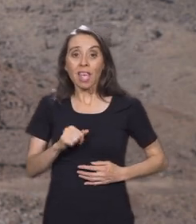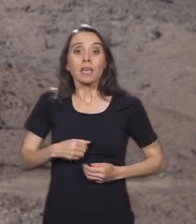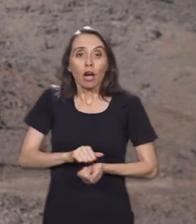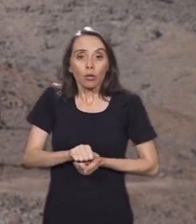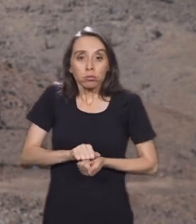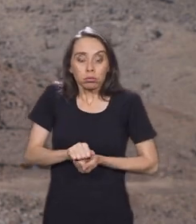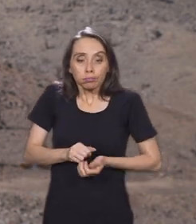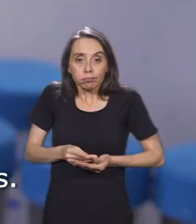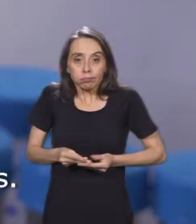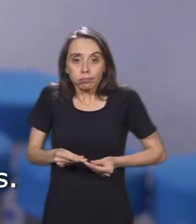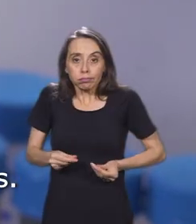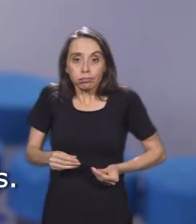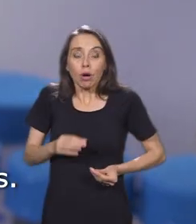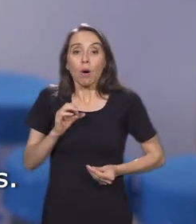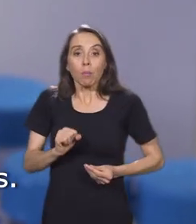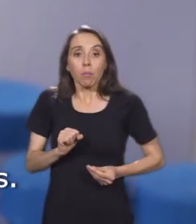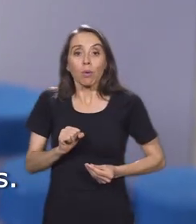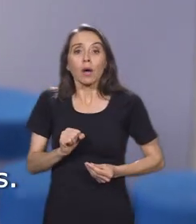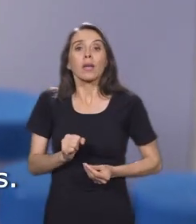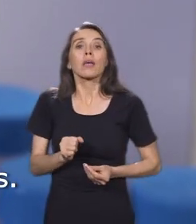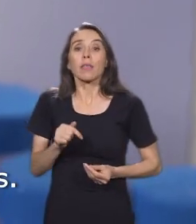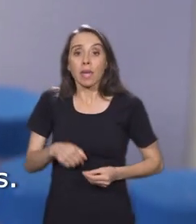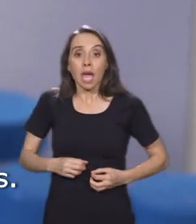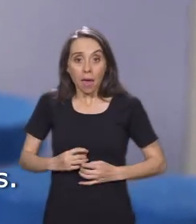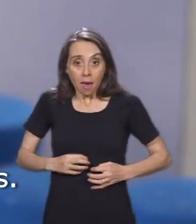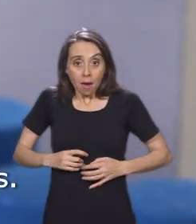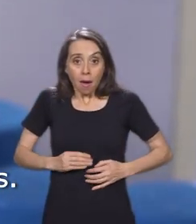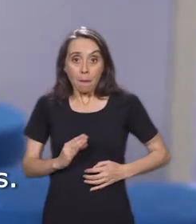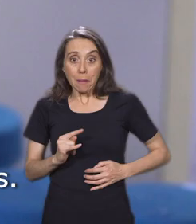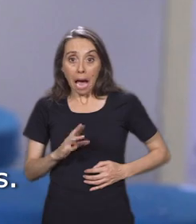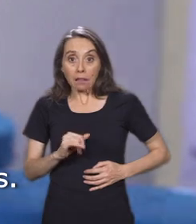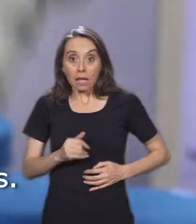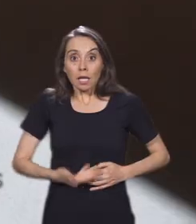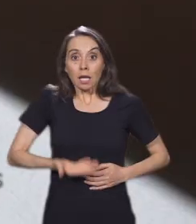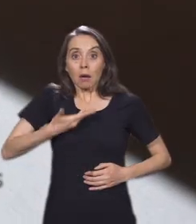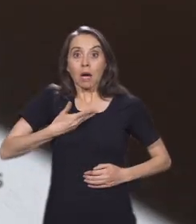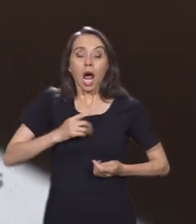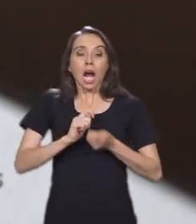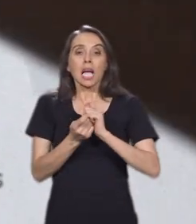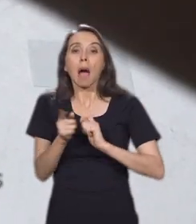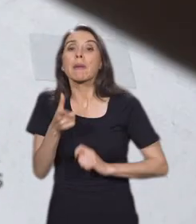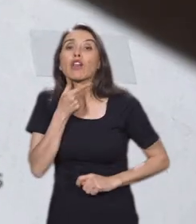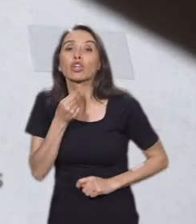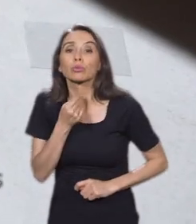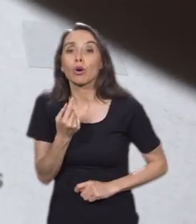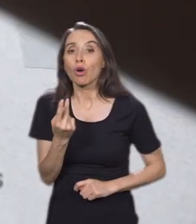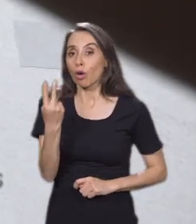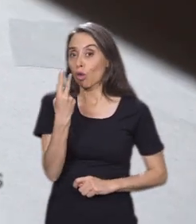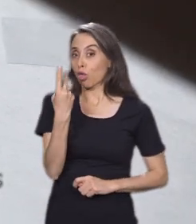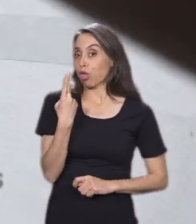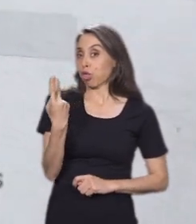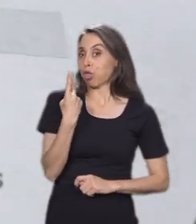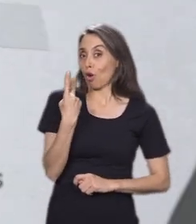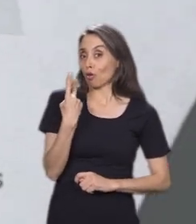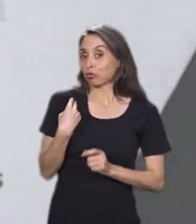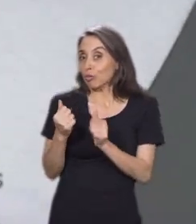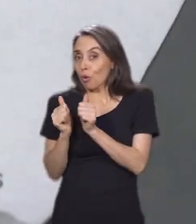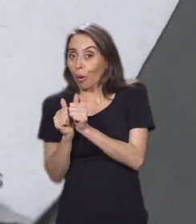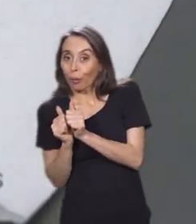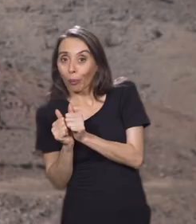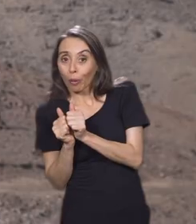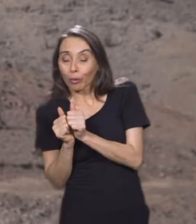a degradar eso, quizá hasta incluso cambian nuestros gustos. Entonces, cuando dos personas están